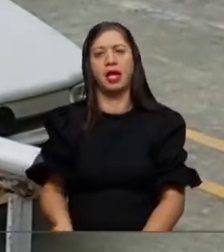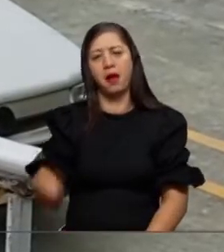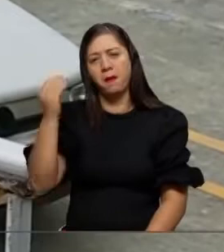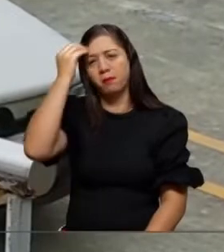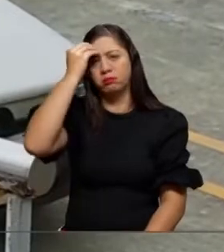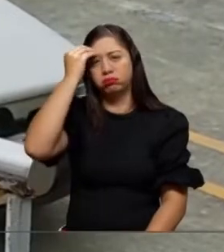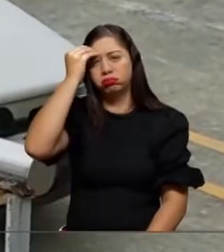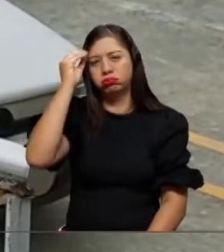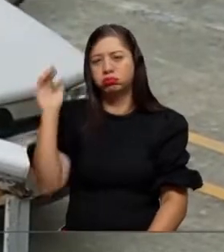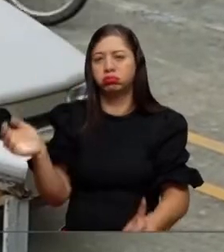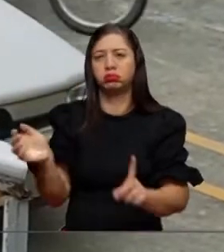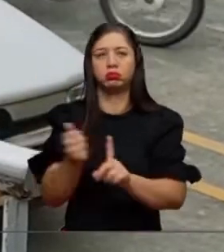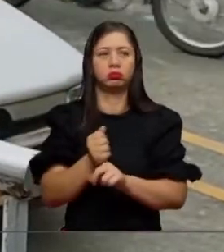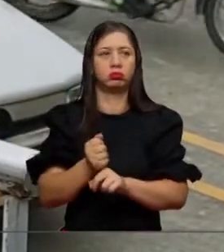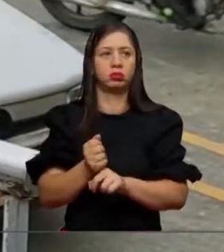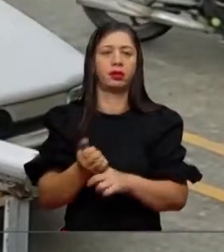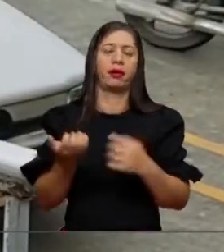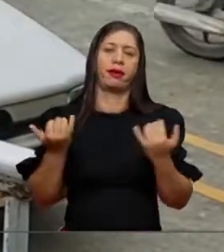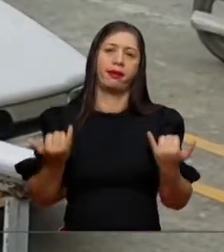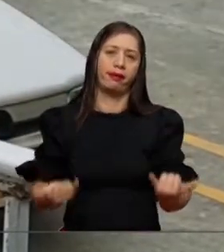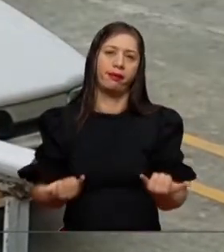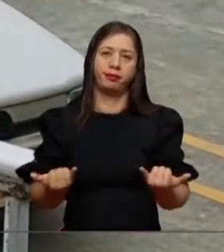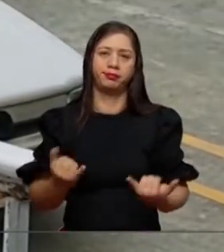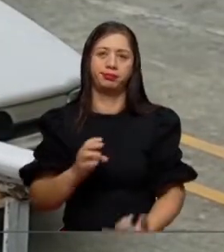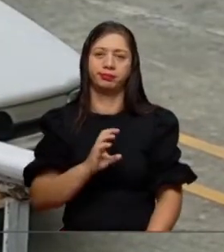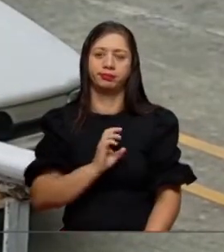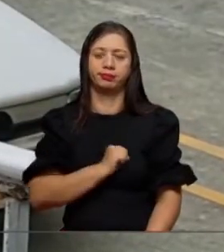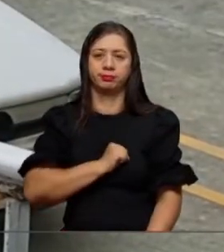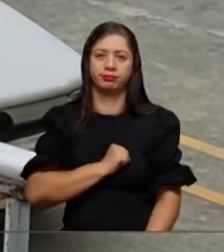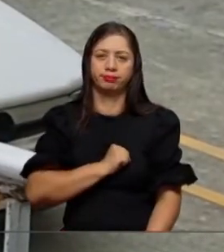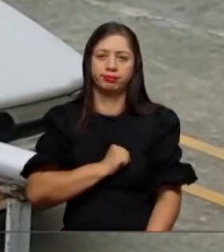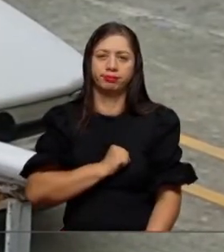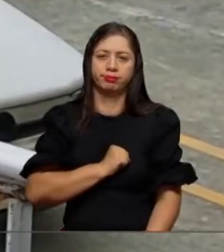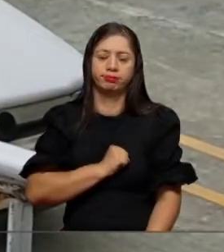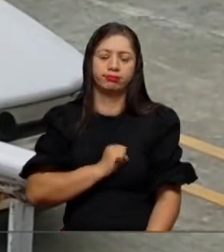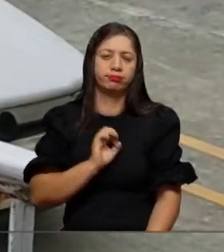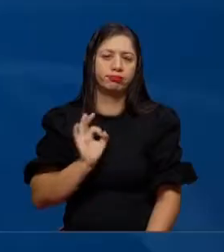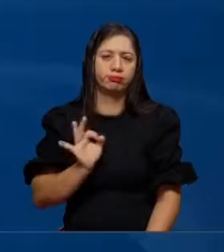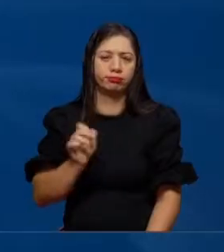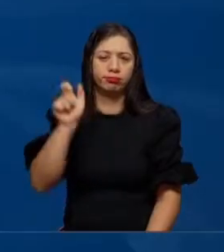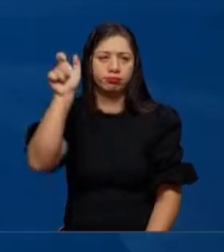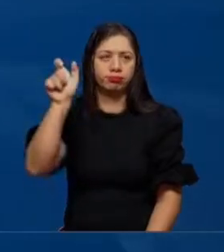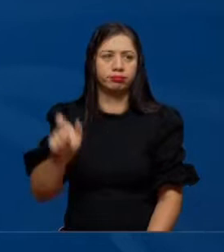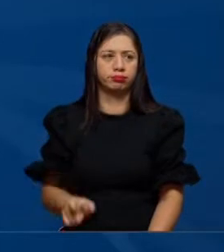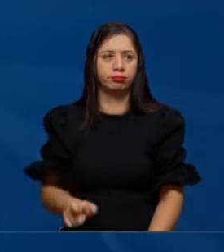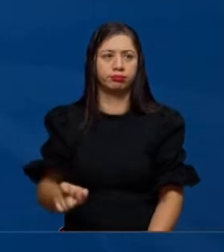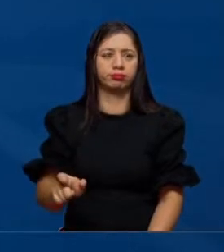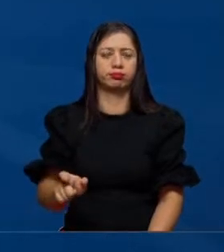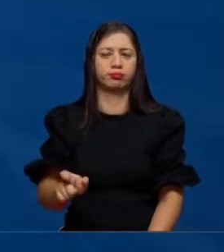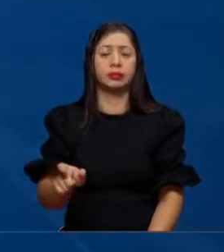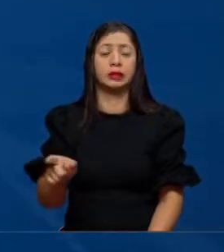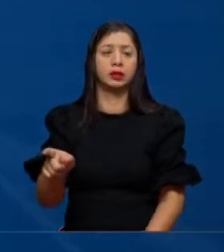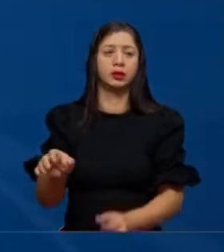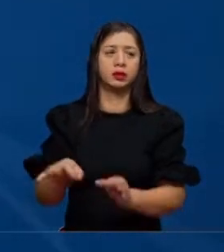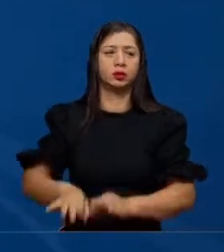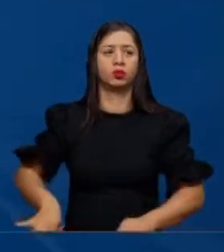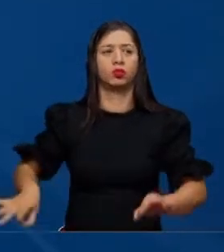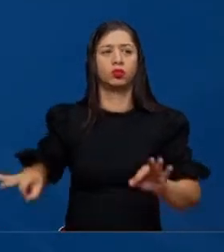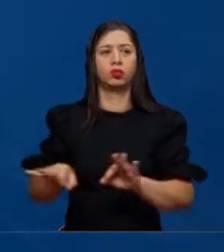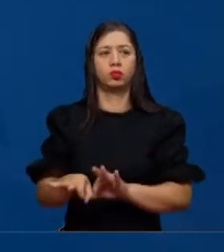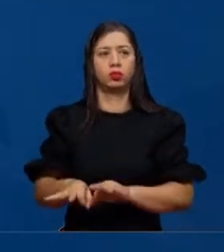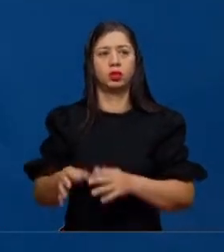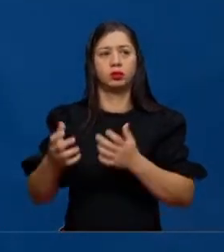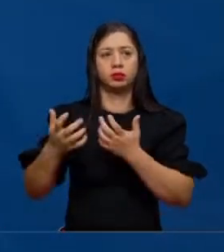grandes cosas. Ahora, desafortunadamente, pues, siempre se va una persona que es importante para uno y para